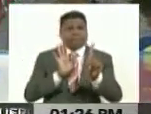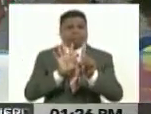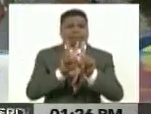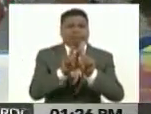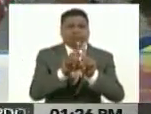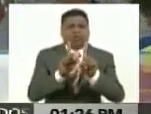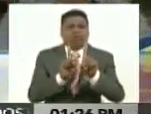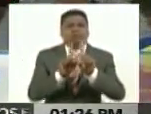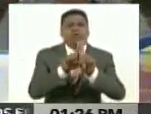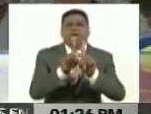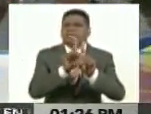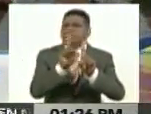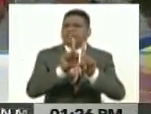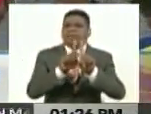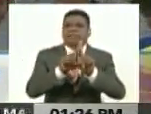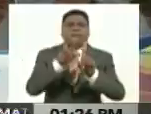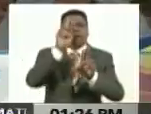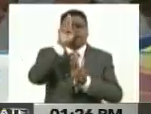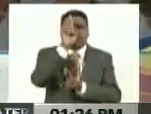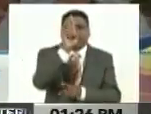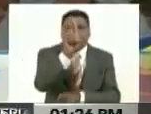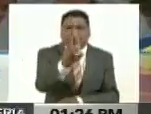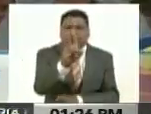al lado de él, porque le tenían respeto,